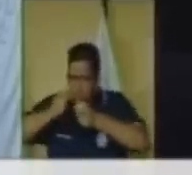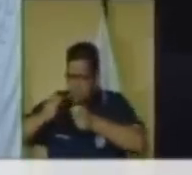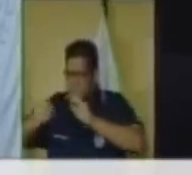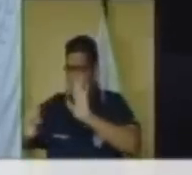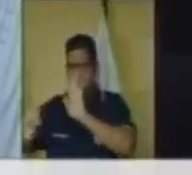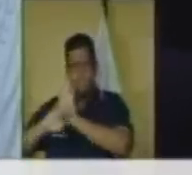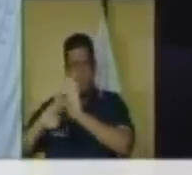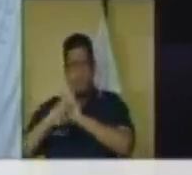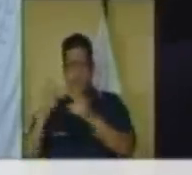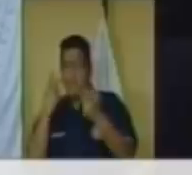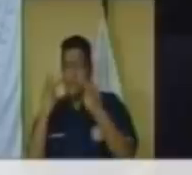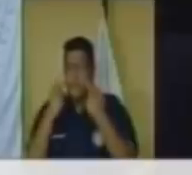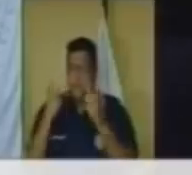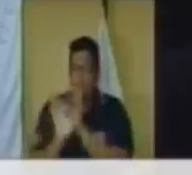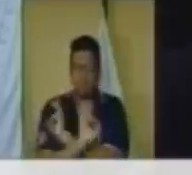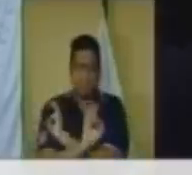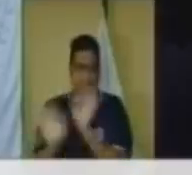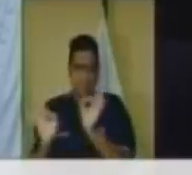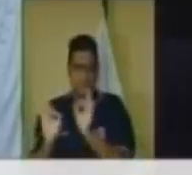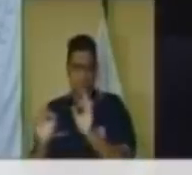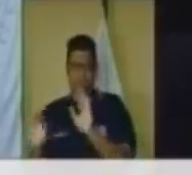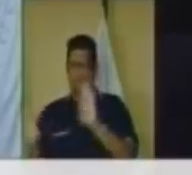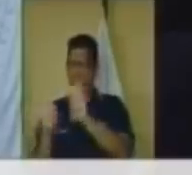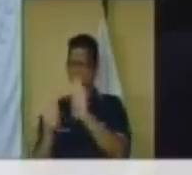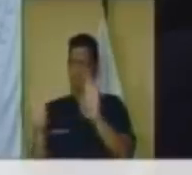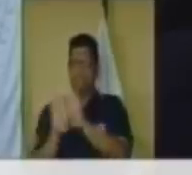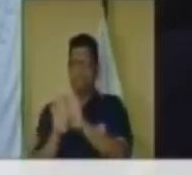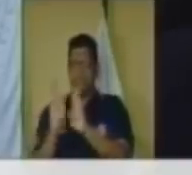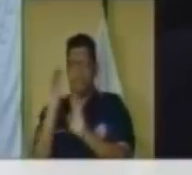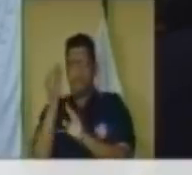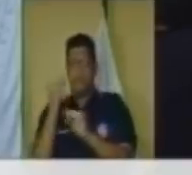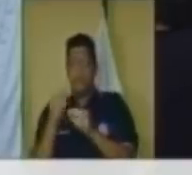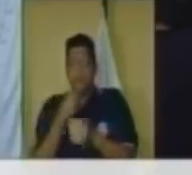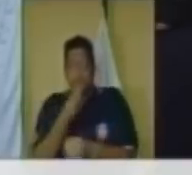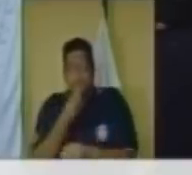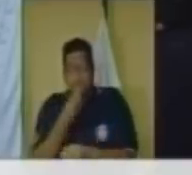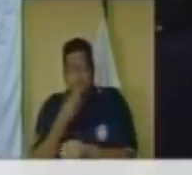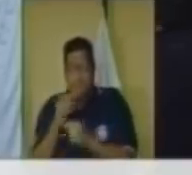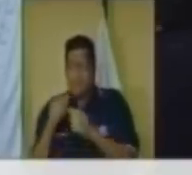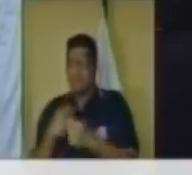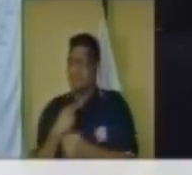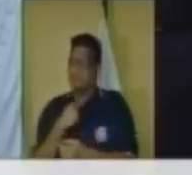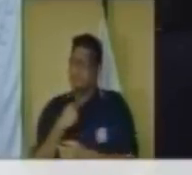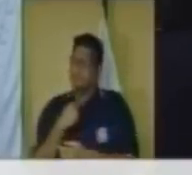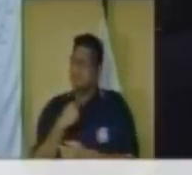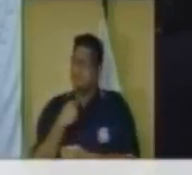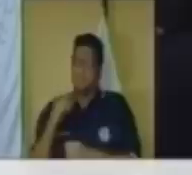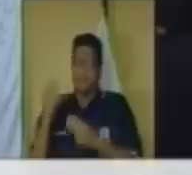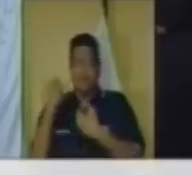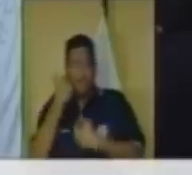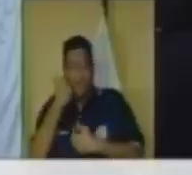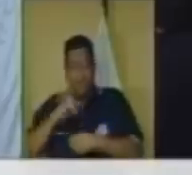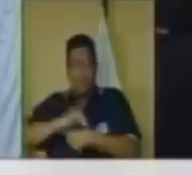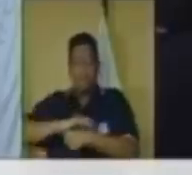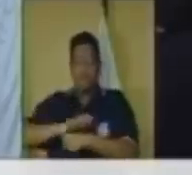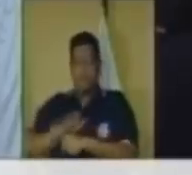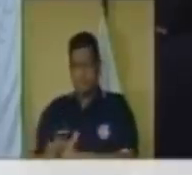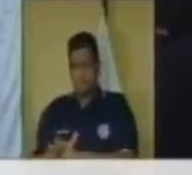visitas debido a que forman parte de los grupos vulnerables ante el coronavirus.